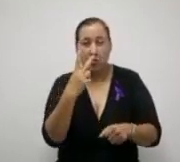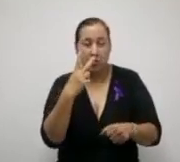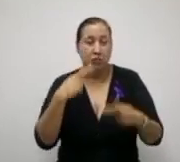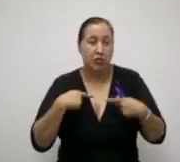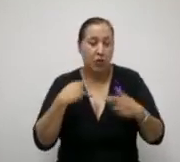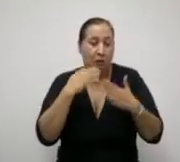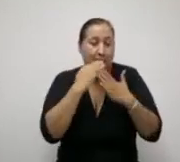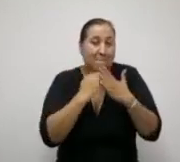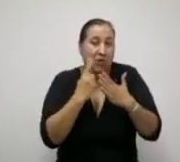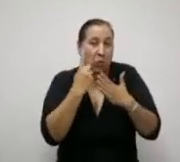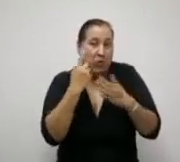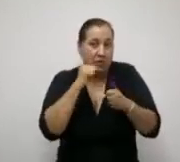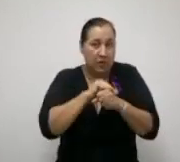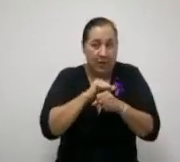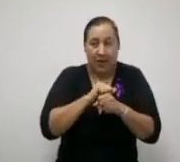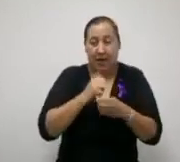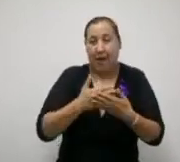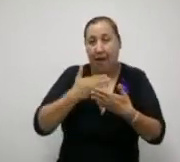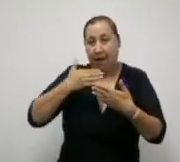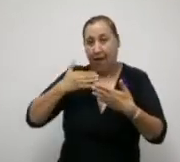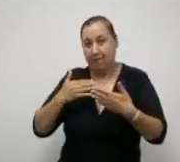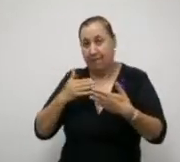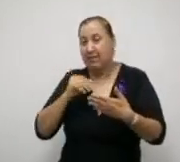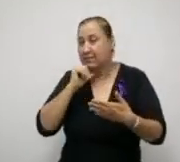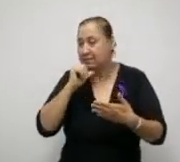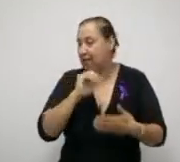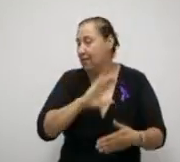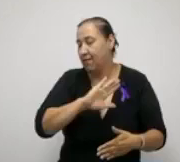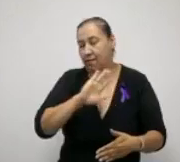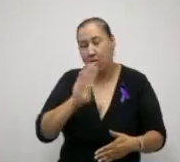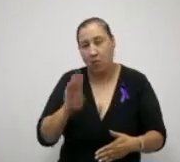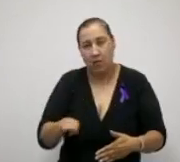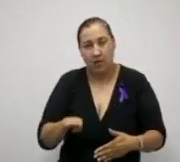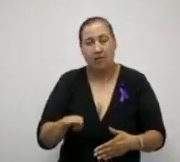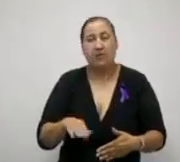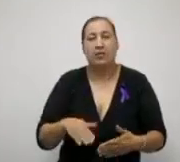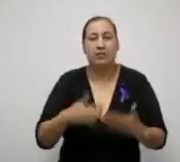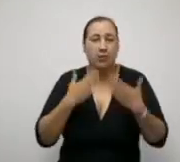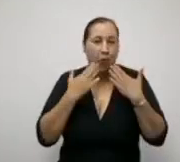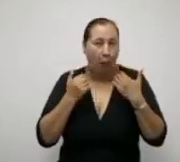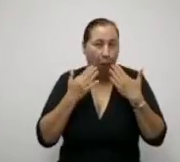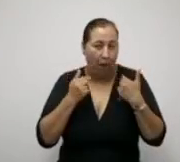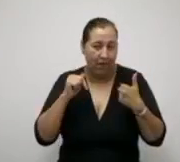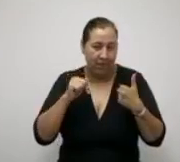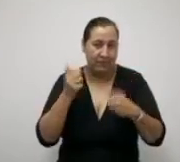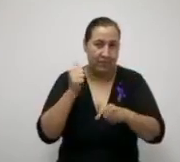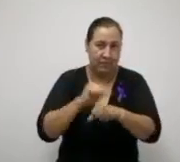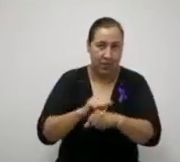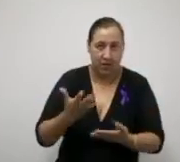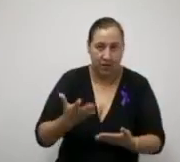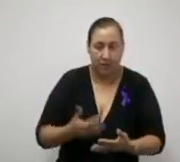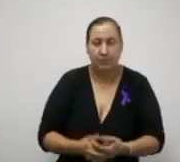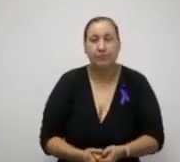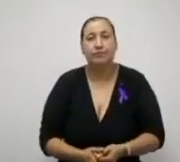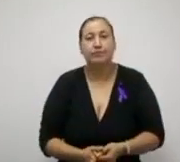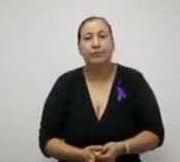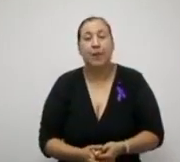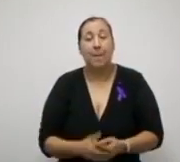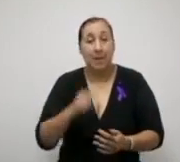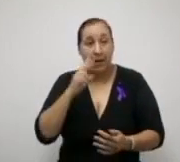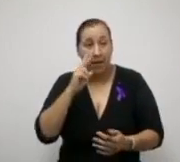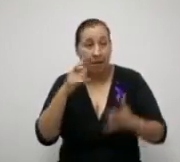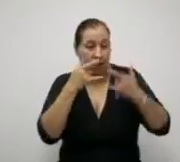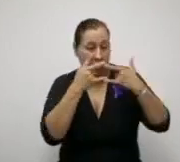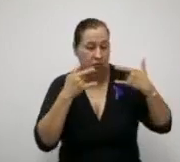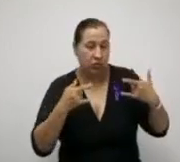previa, y afortunadamente ninguna defunción se suma a la estadística esta semana. Les recordamos que para revisar el histórico de